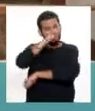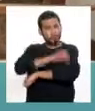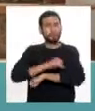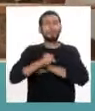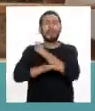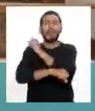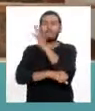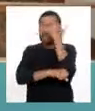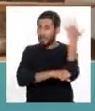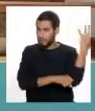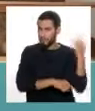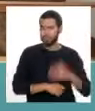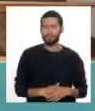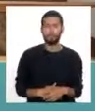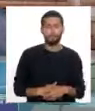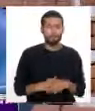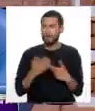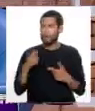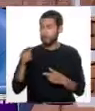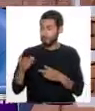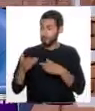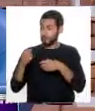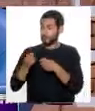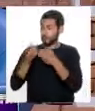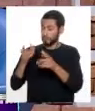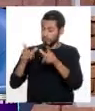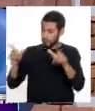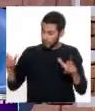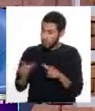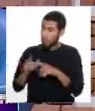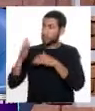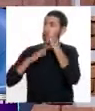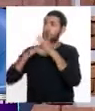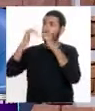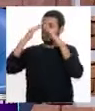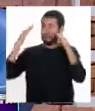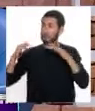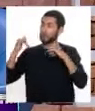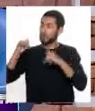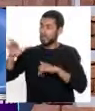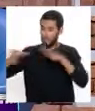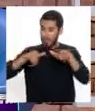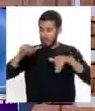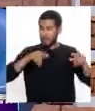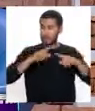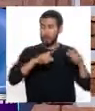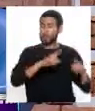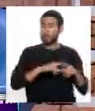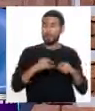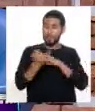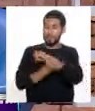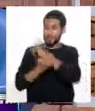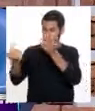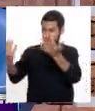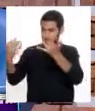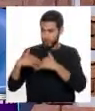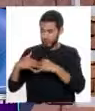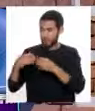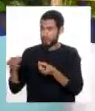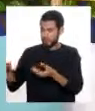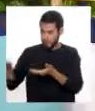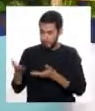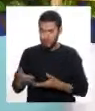Entonces, ustedes ubican un espacio, una infraestructura y convocan a las instituciones para que puedan acercarse.